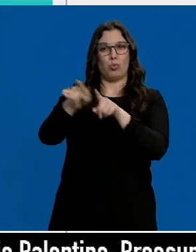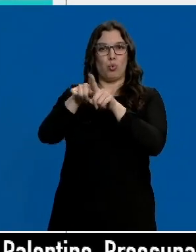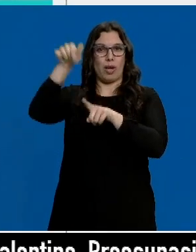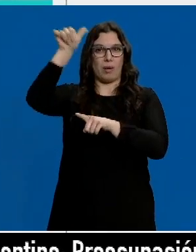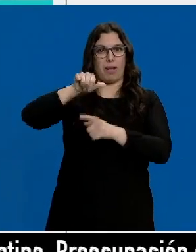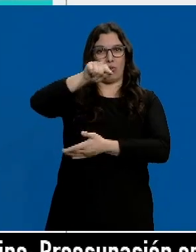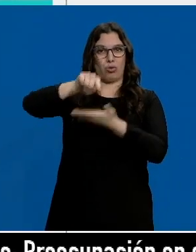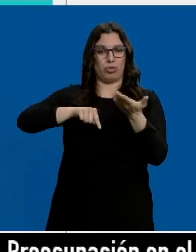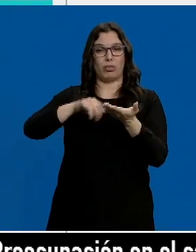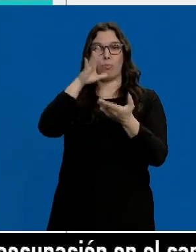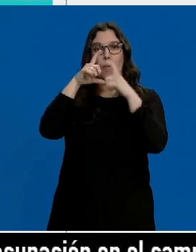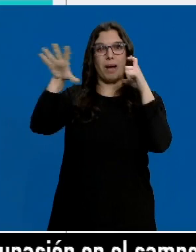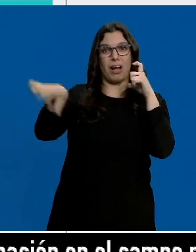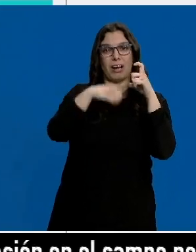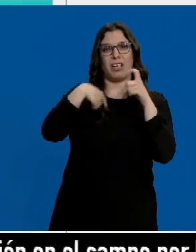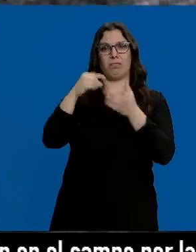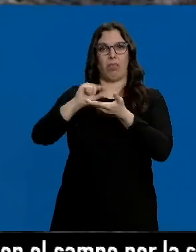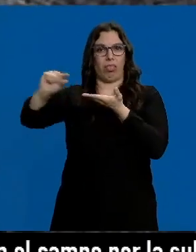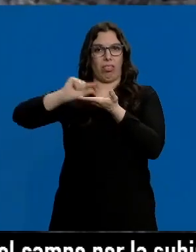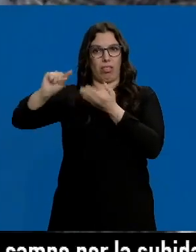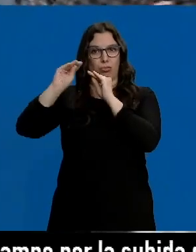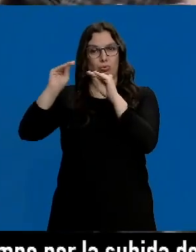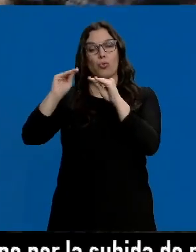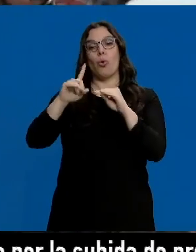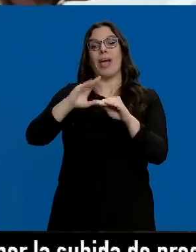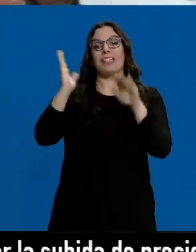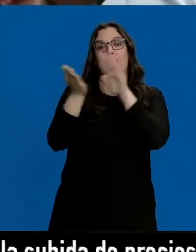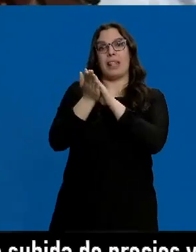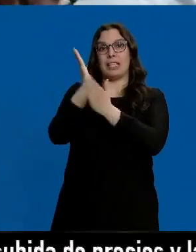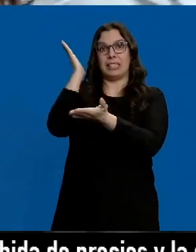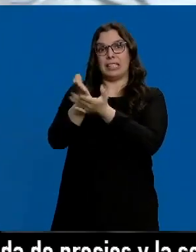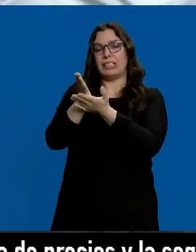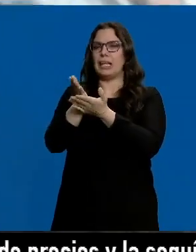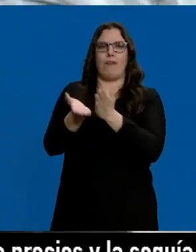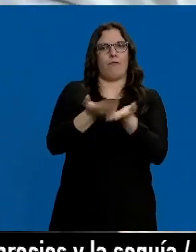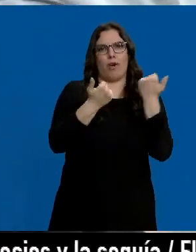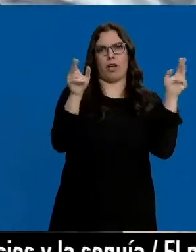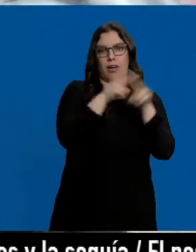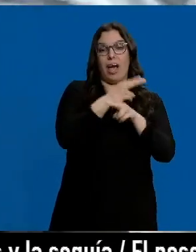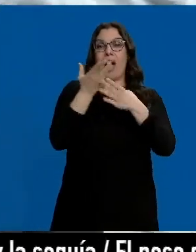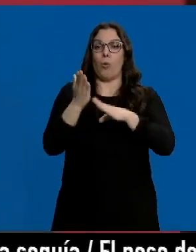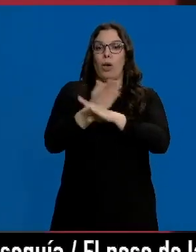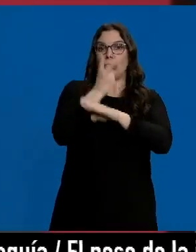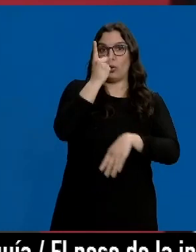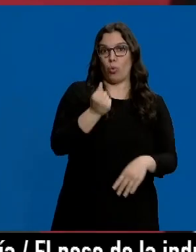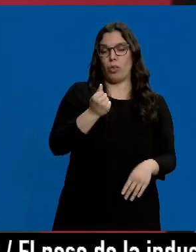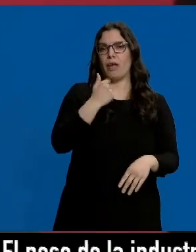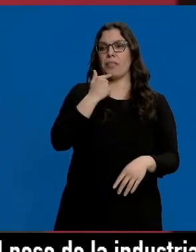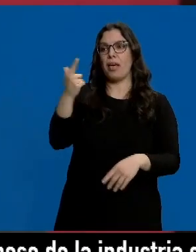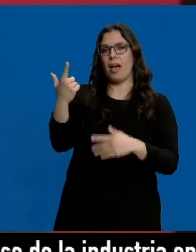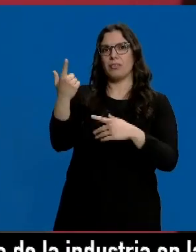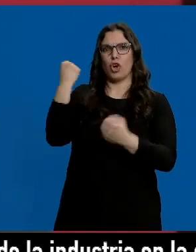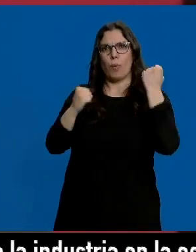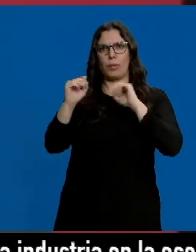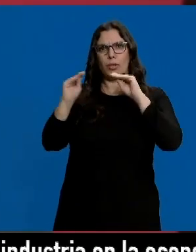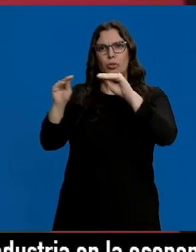las mascarillas y retiraba el expediente contra la presidenta, a pesar de que 24 horas antes cuestionaba su